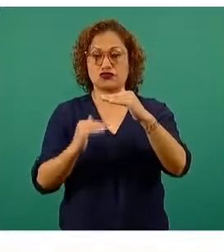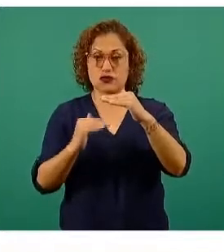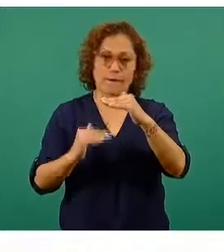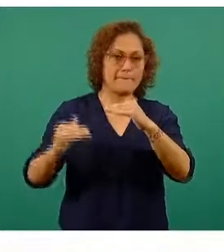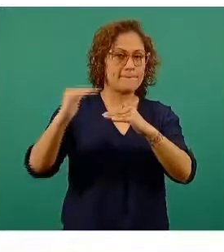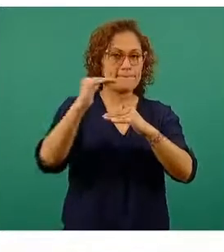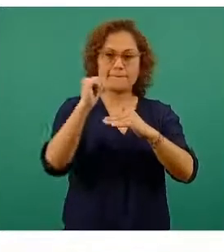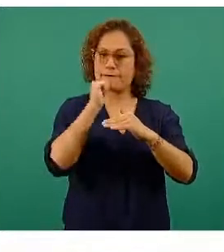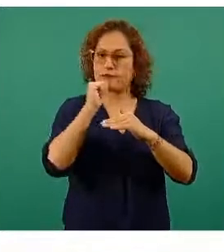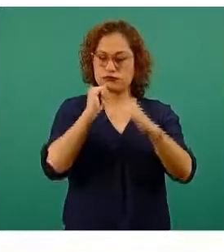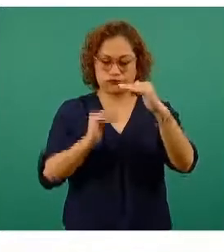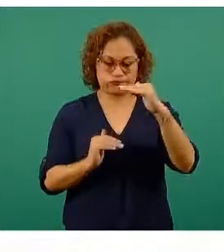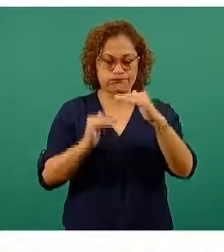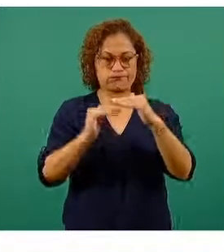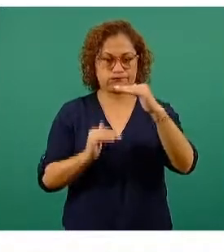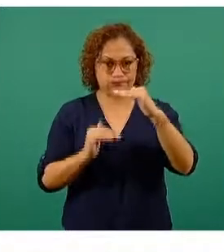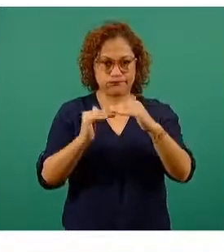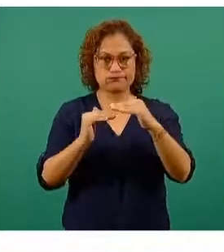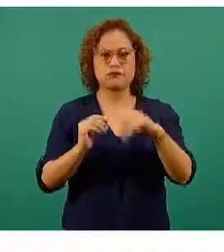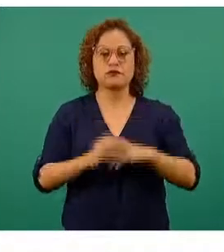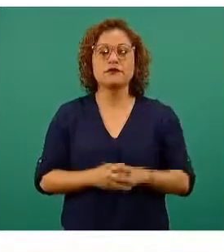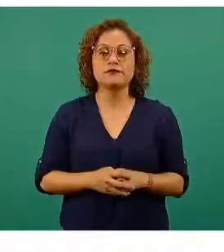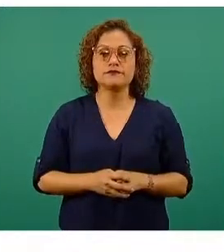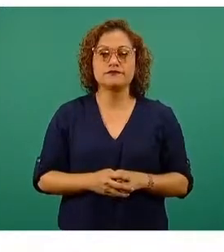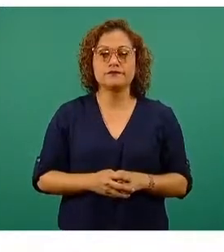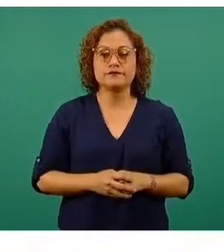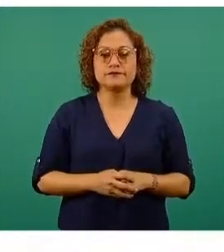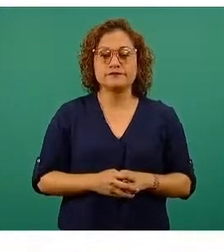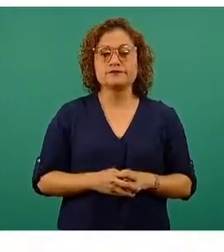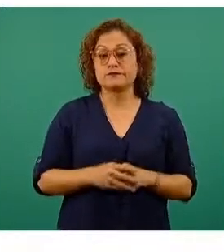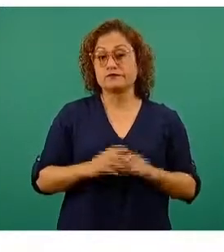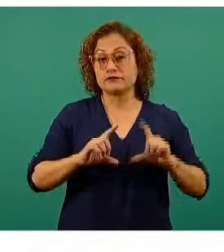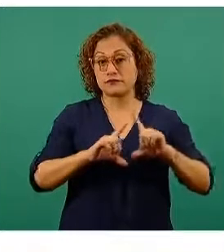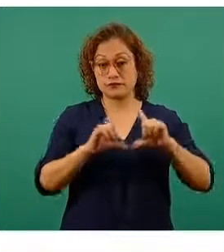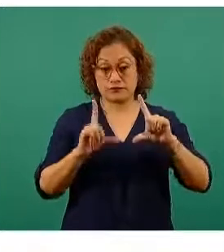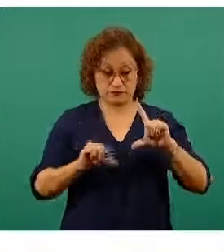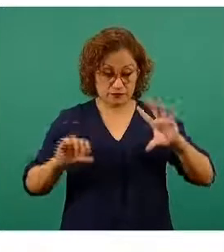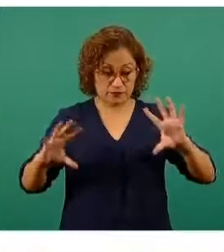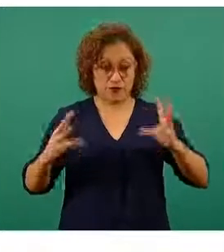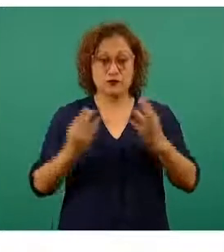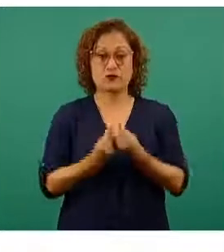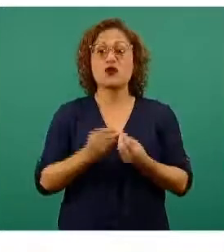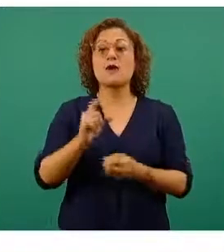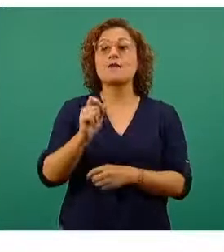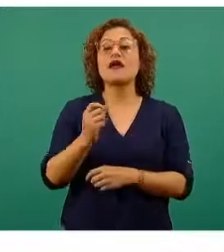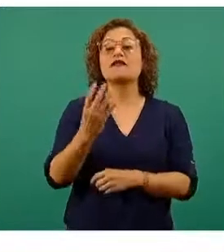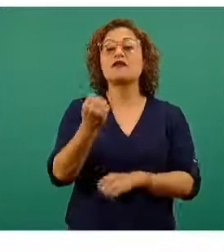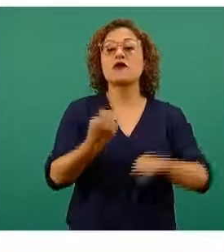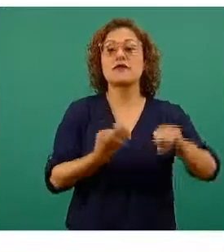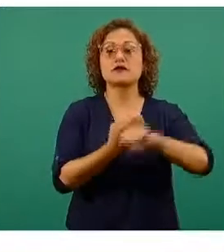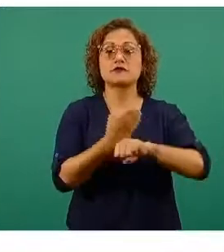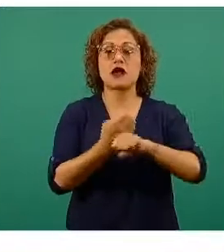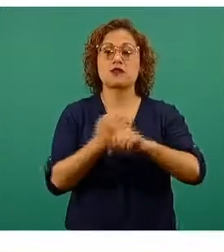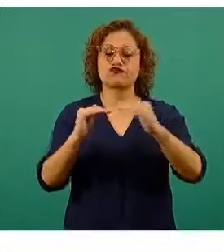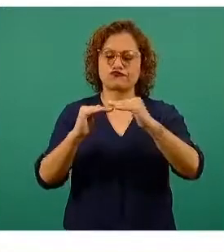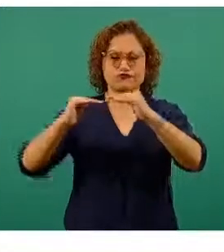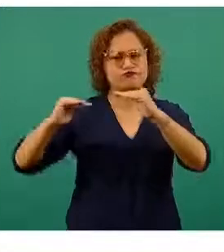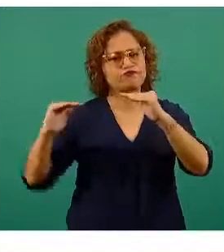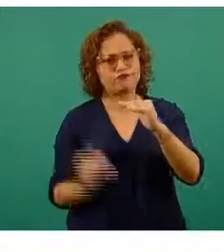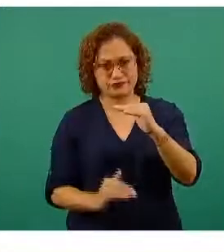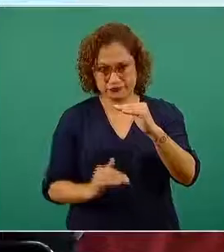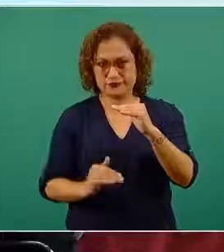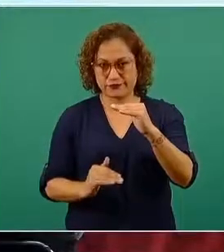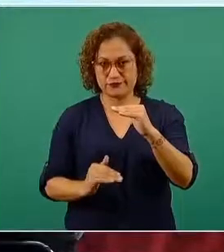49%. Y tenemos, creo que aquí vamos a 29, que son la mayoría, que tienen obviamente todavía menos del 30% de